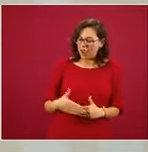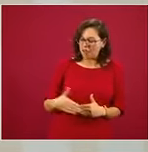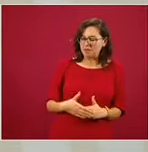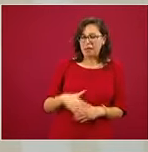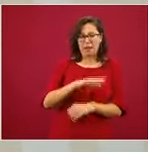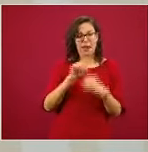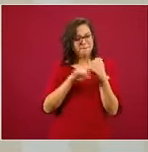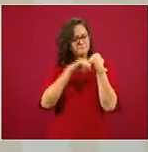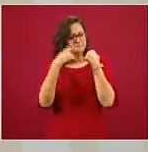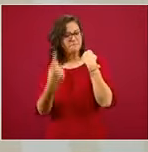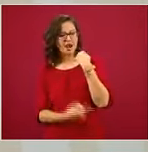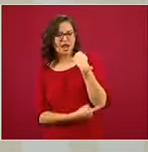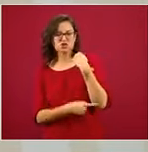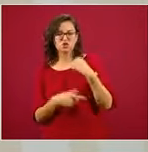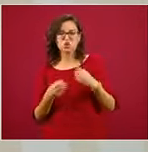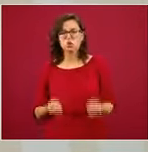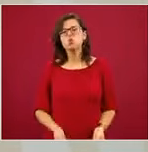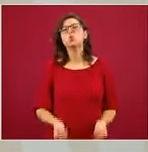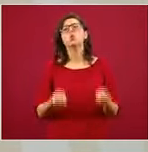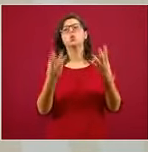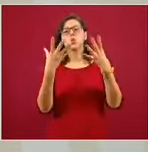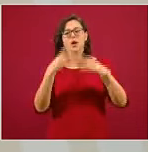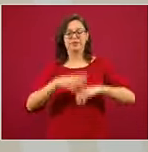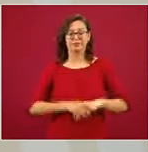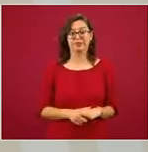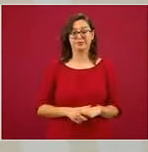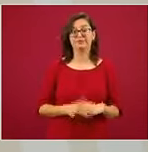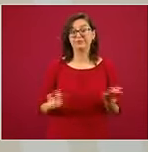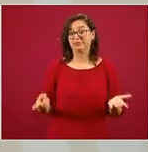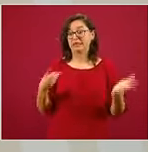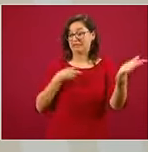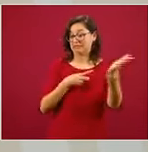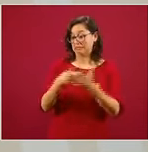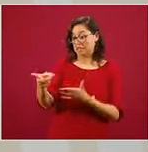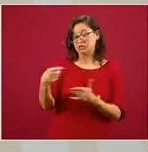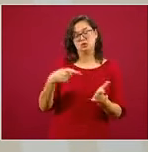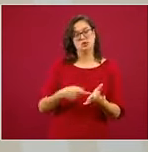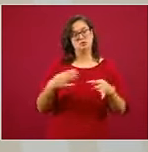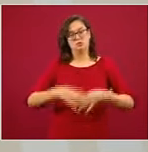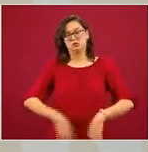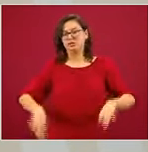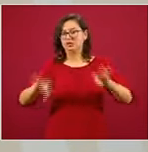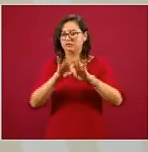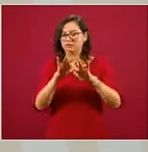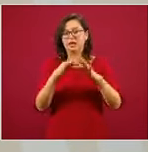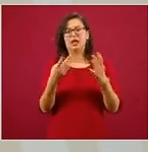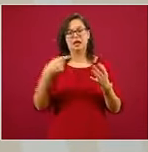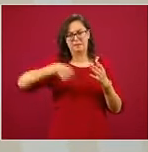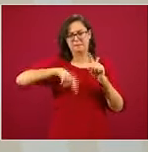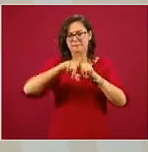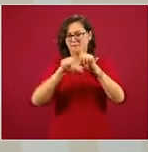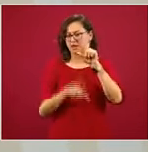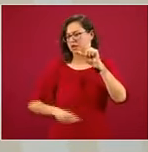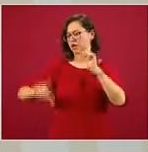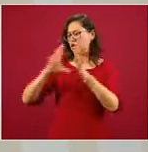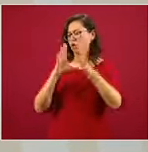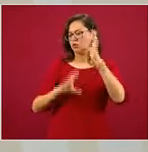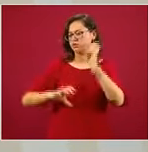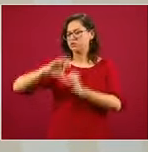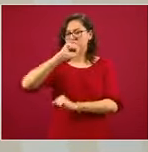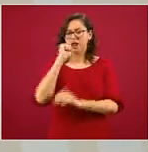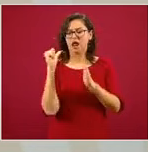de hecho uno de los derechos que consagra el artículo 4 de la Constitución de los Estados Unidos